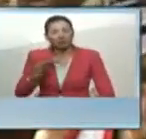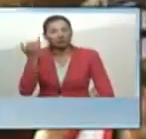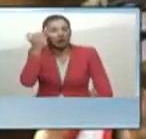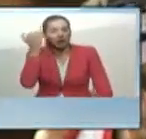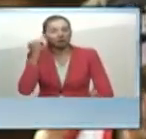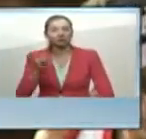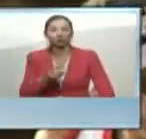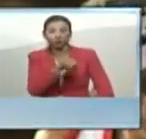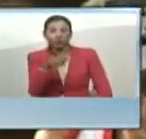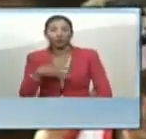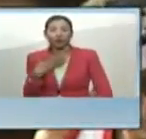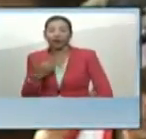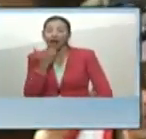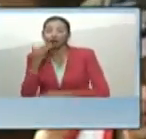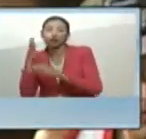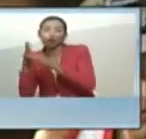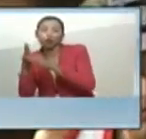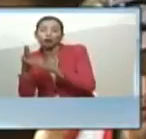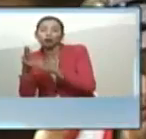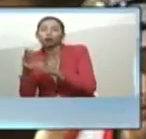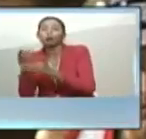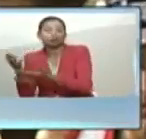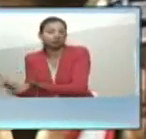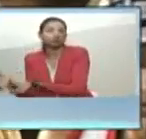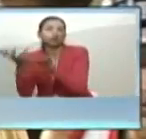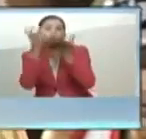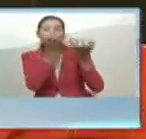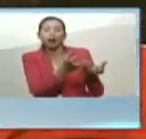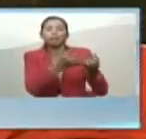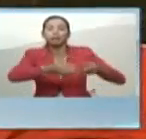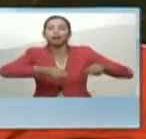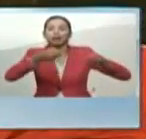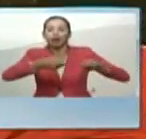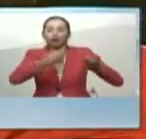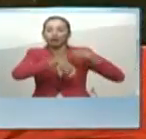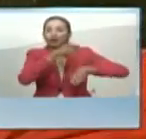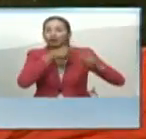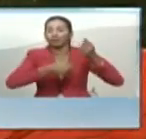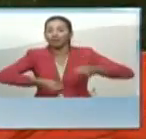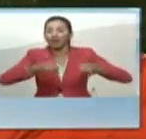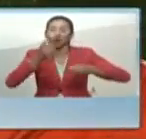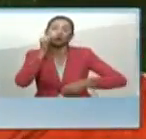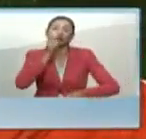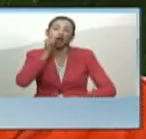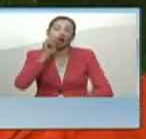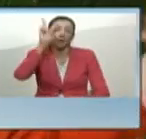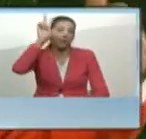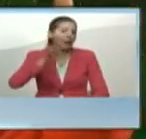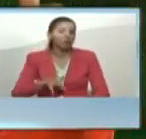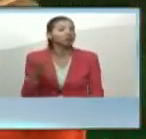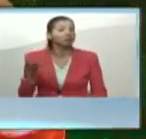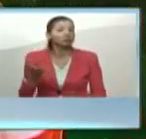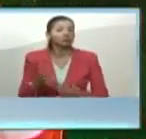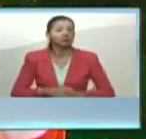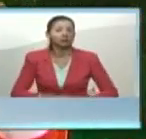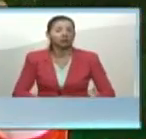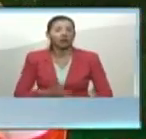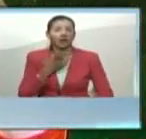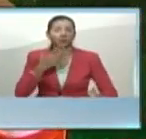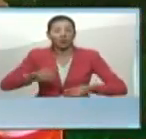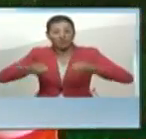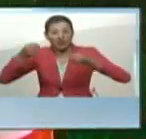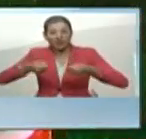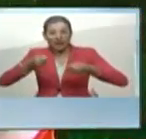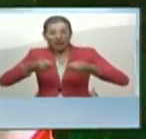pueden apartar un excedente para el mercado comunal de los sábados. Claro. Todo. Y ya el mercado comunal, de repente ya se articulan con gente